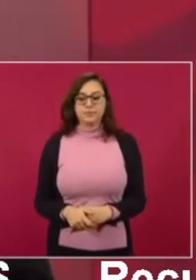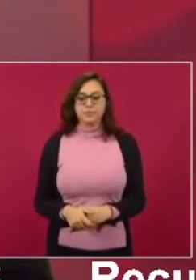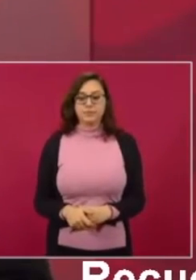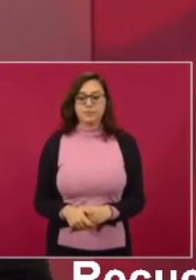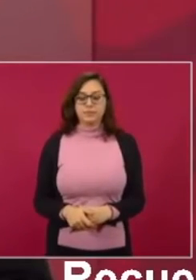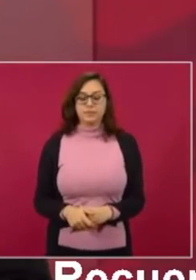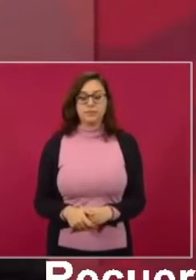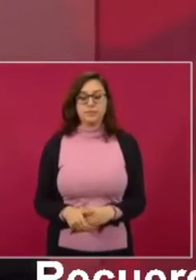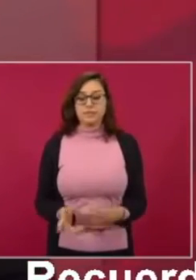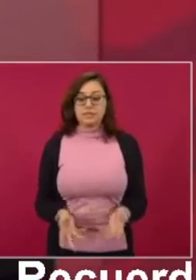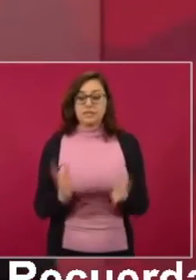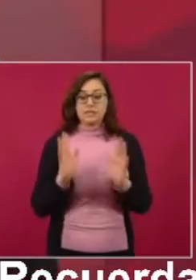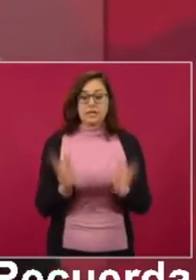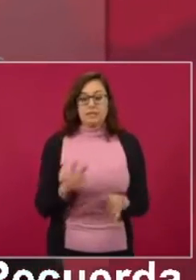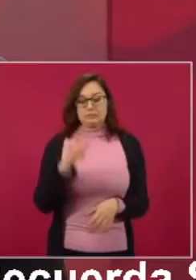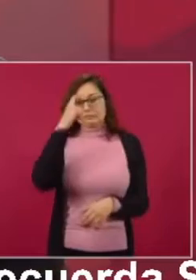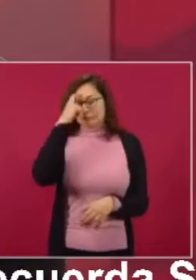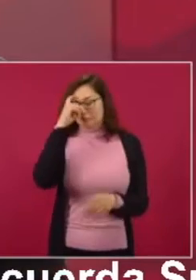obnubilados